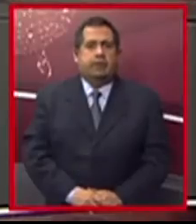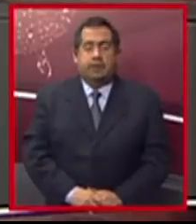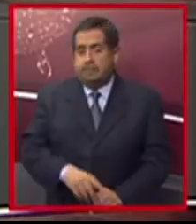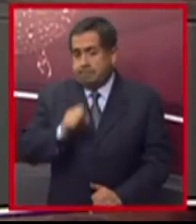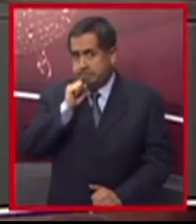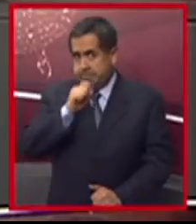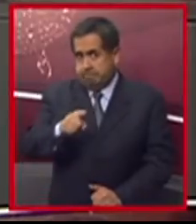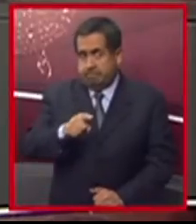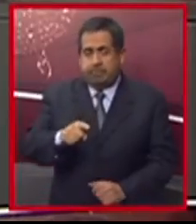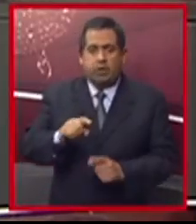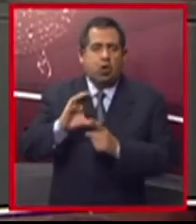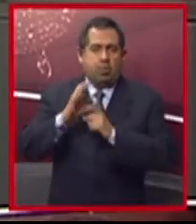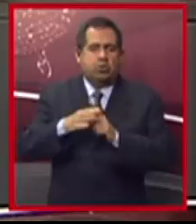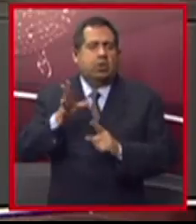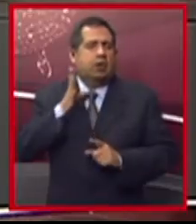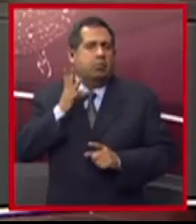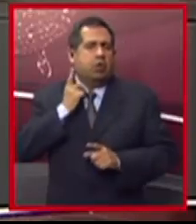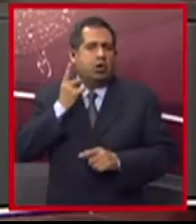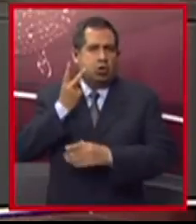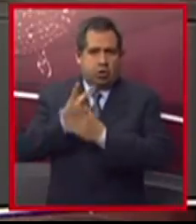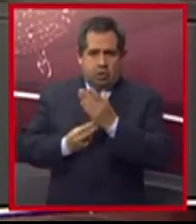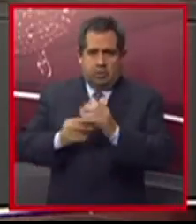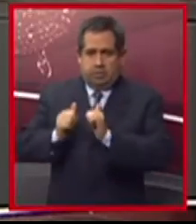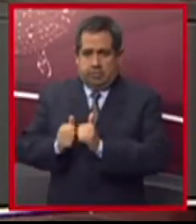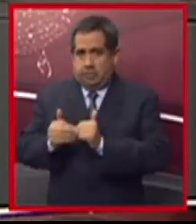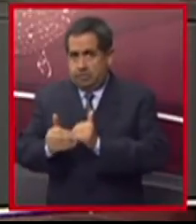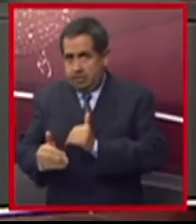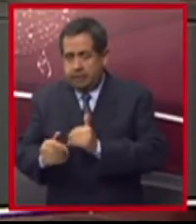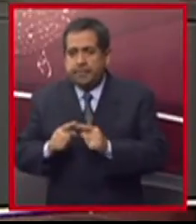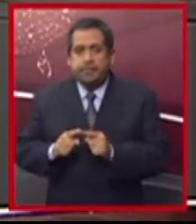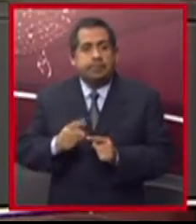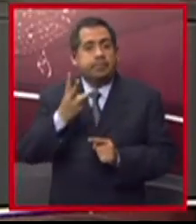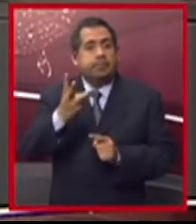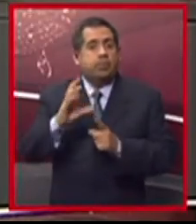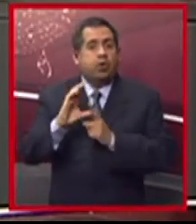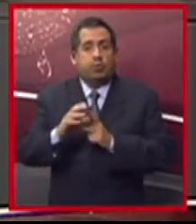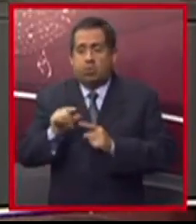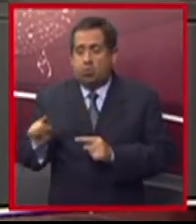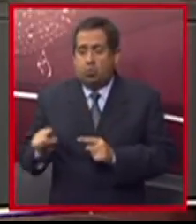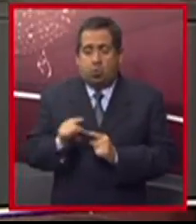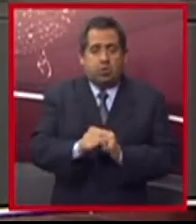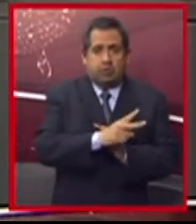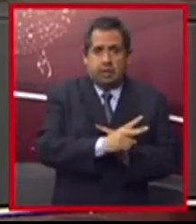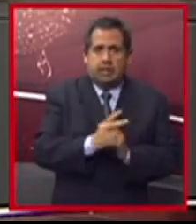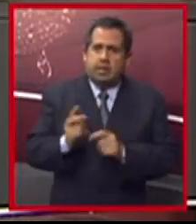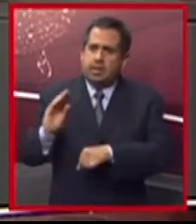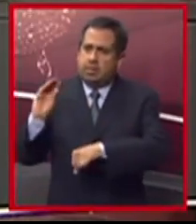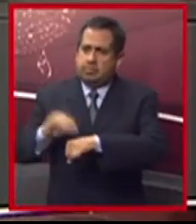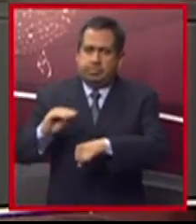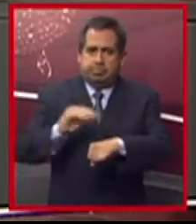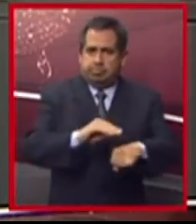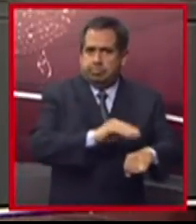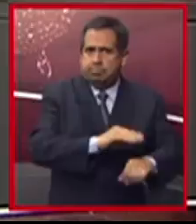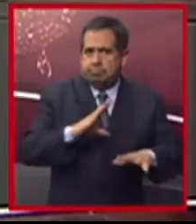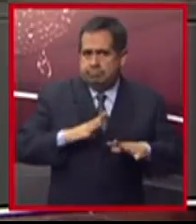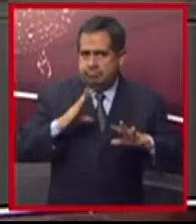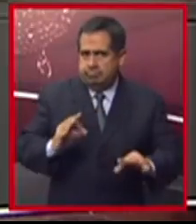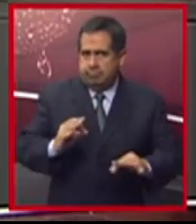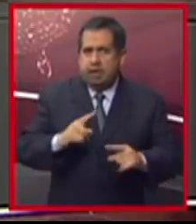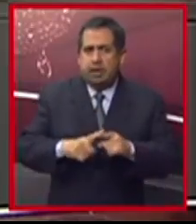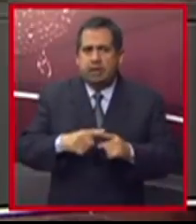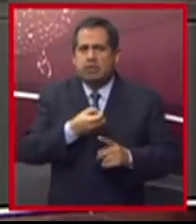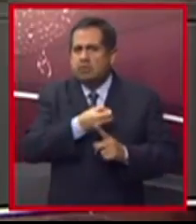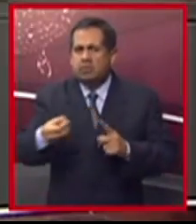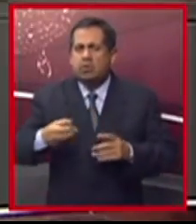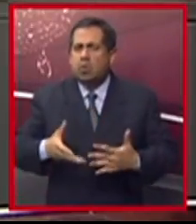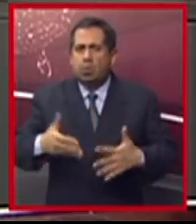Asimismo, el Pleno de la Comisión Permanente avaló la integración de las 3 comisiones de trabajo para este periodo de receso. La conformación de los órganos legislativos será